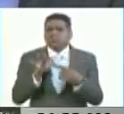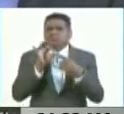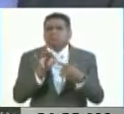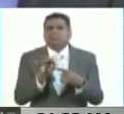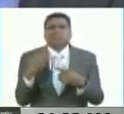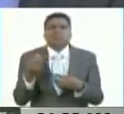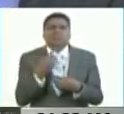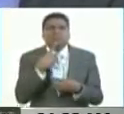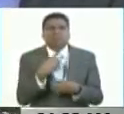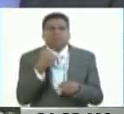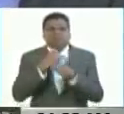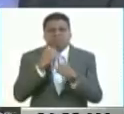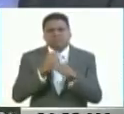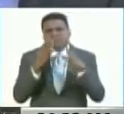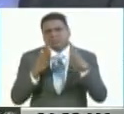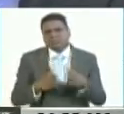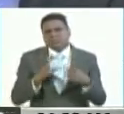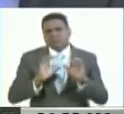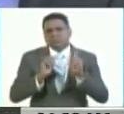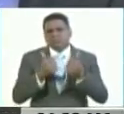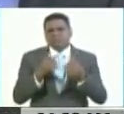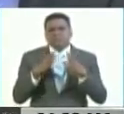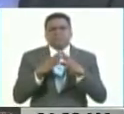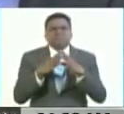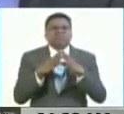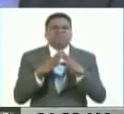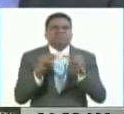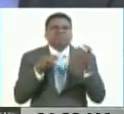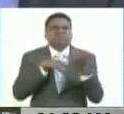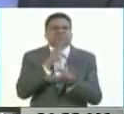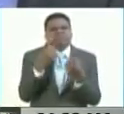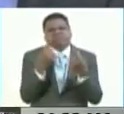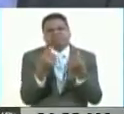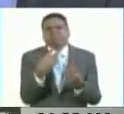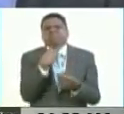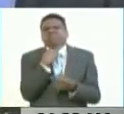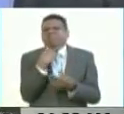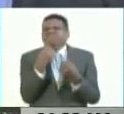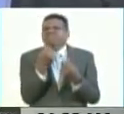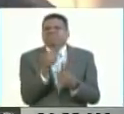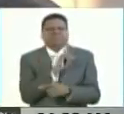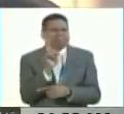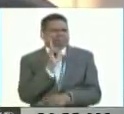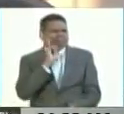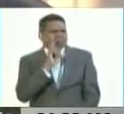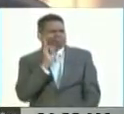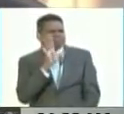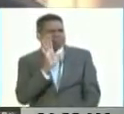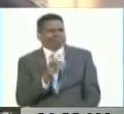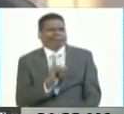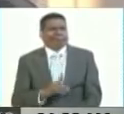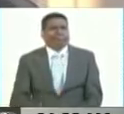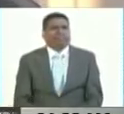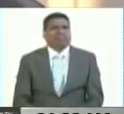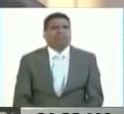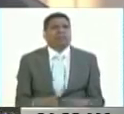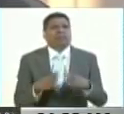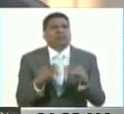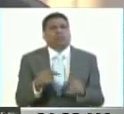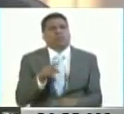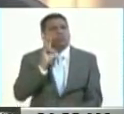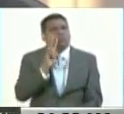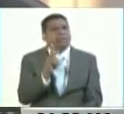estos empleados, que es el comienzo de un colapso bancario por la falta de efectivo en el país. No, vale, eso es como todo lo que estamos viendo nosotros por las